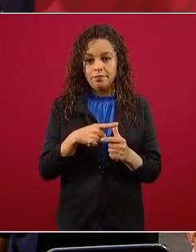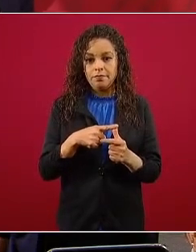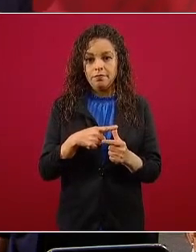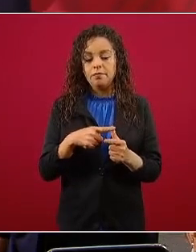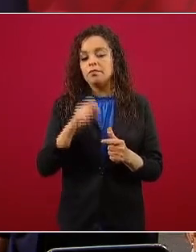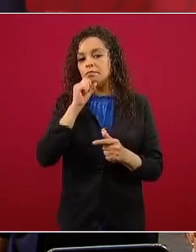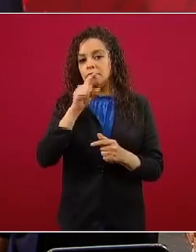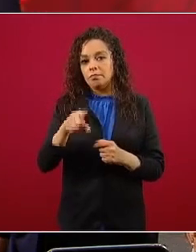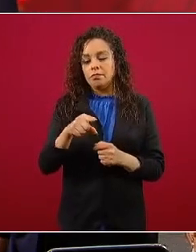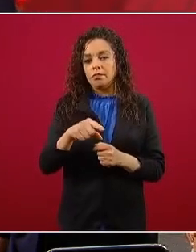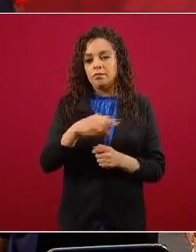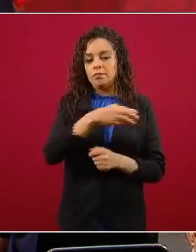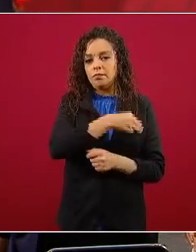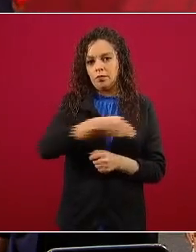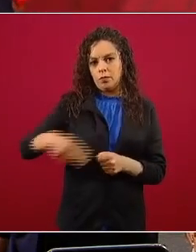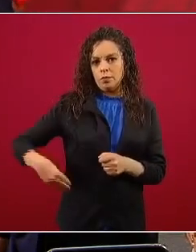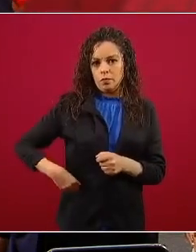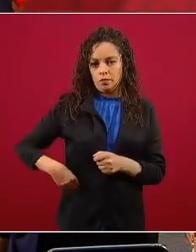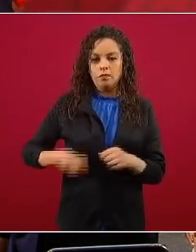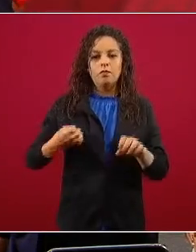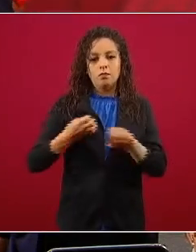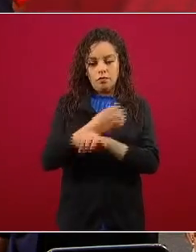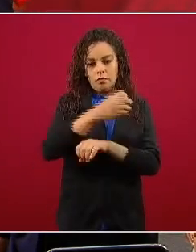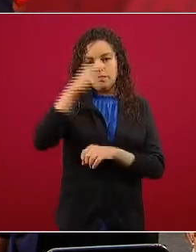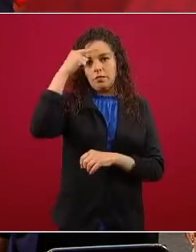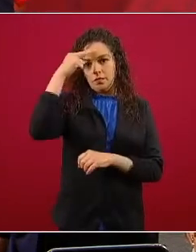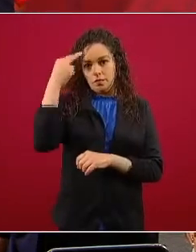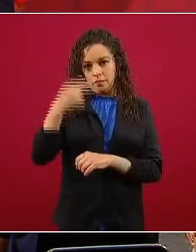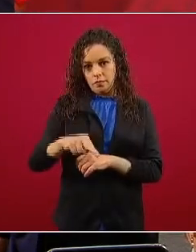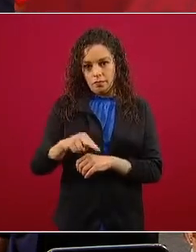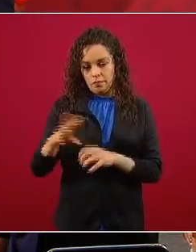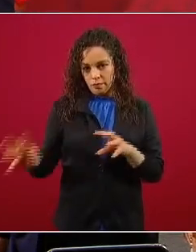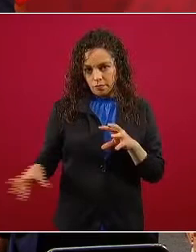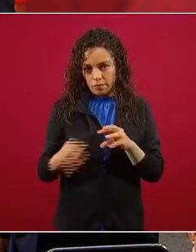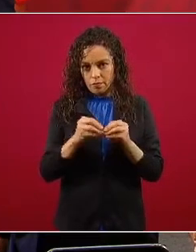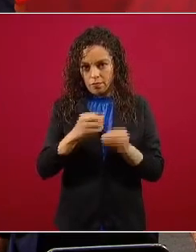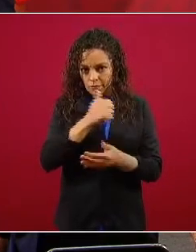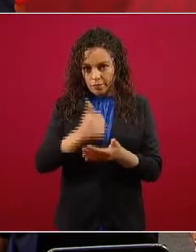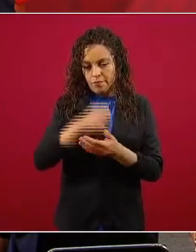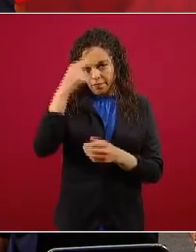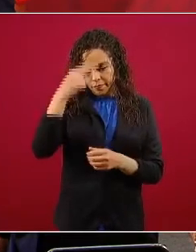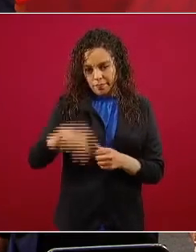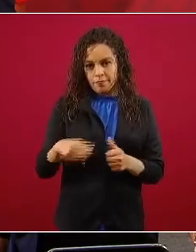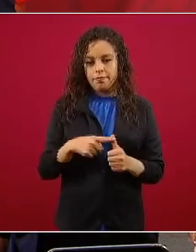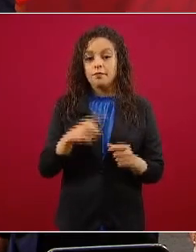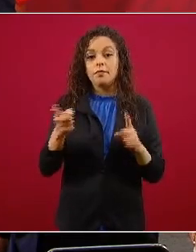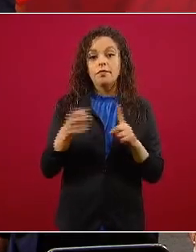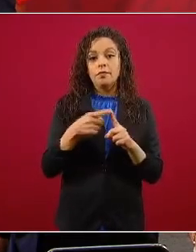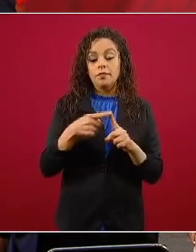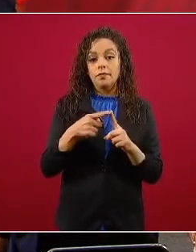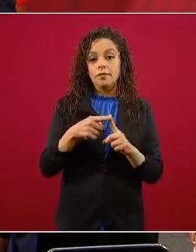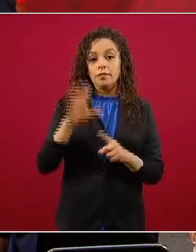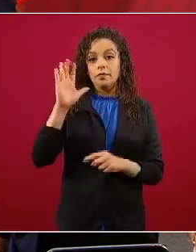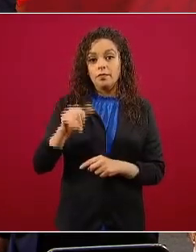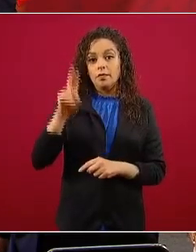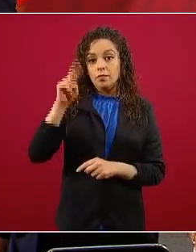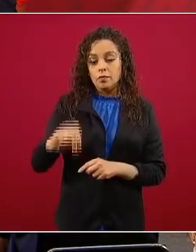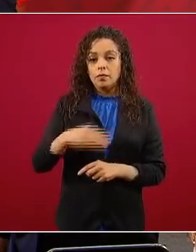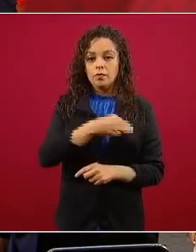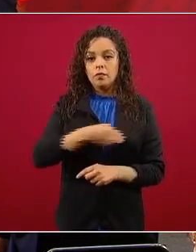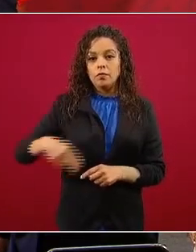los municipios conurbados en el Estado de México, la zona de Cancún, el municipio de Benito